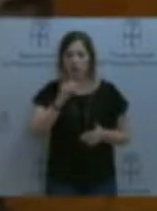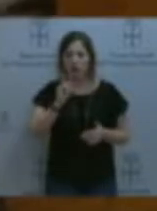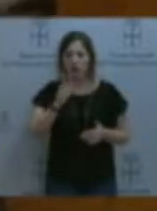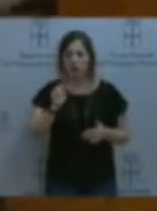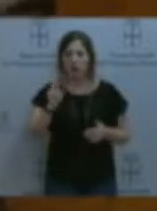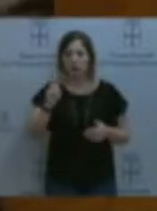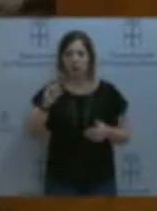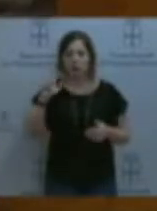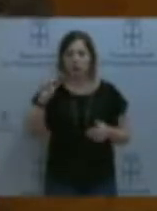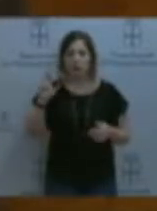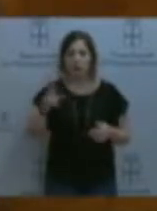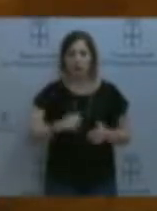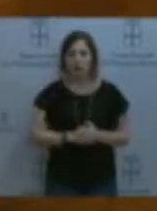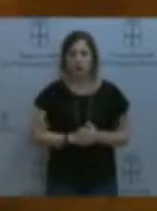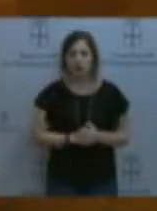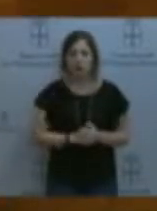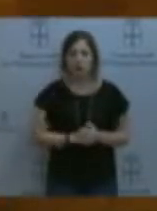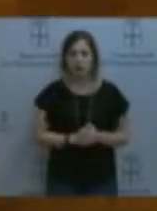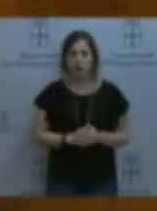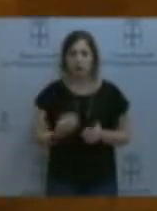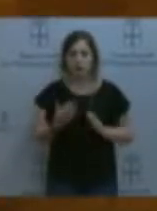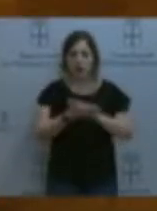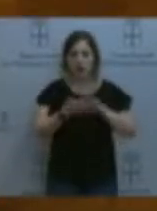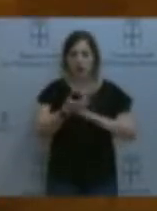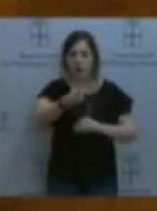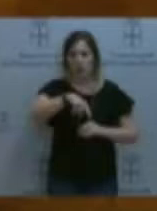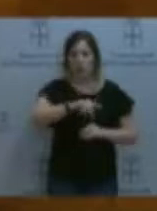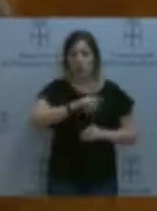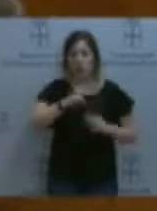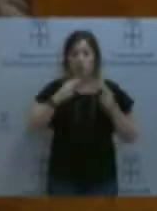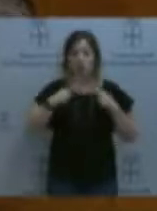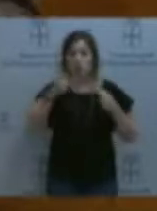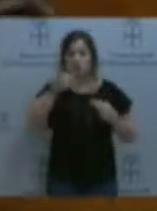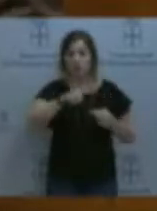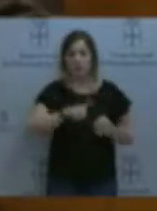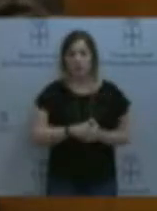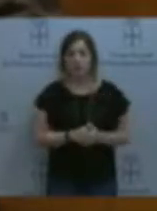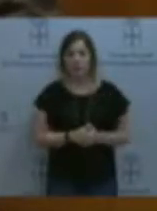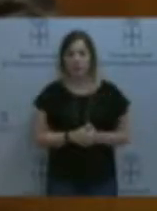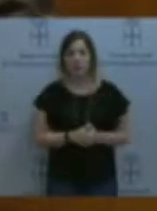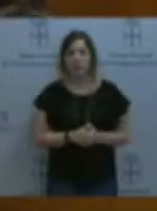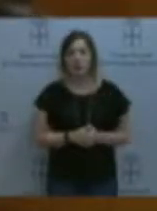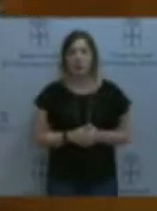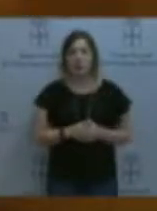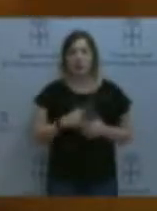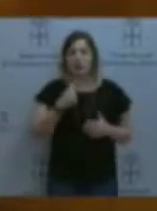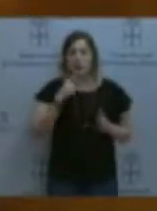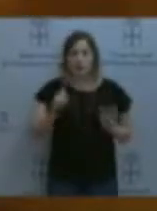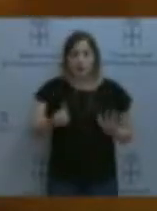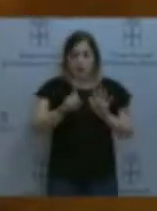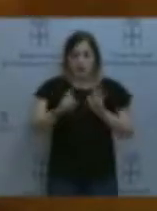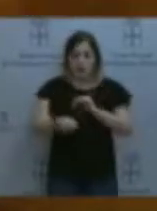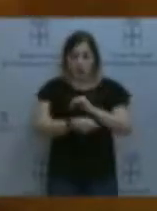hablar con ellos, señoría. Y entonces tengo del 6 de agosto de este año, ya no, 6 de